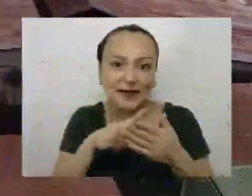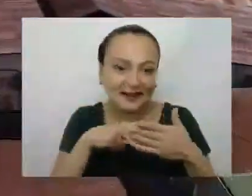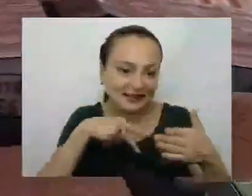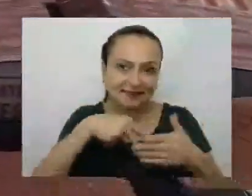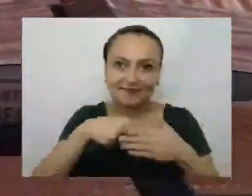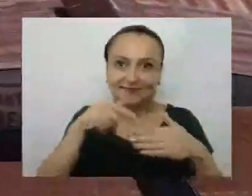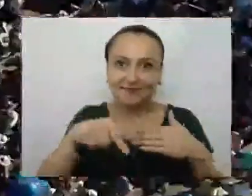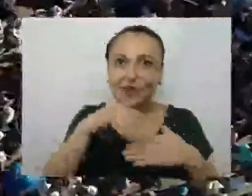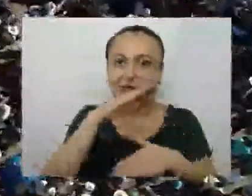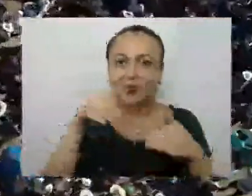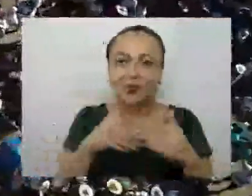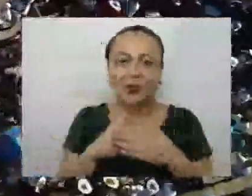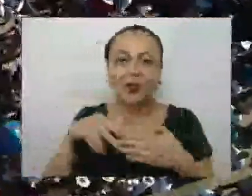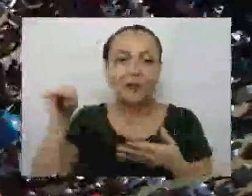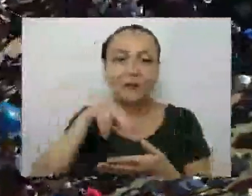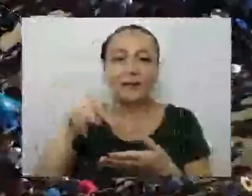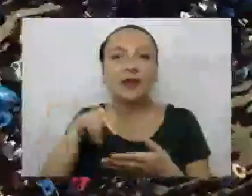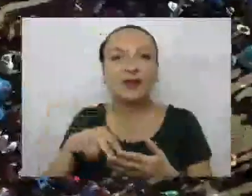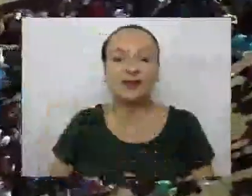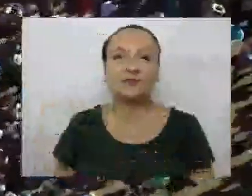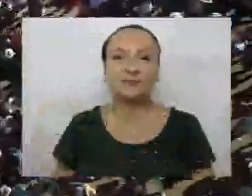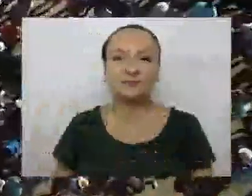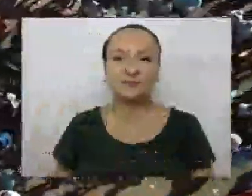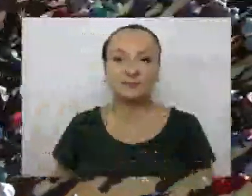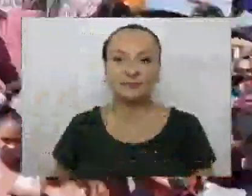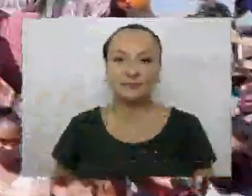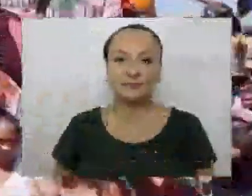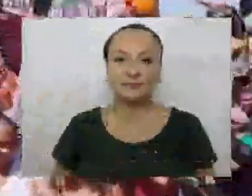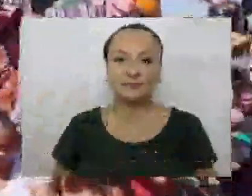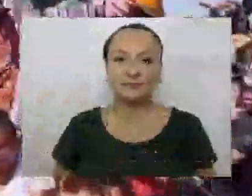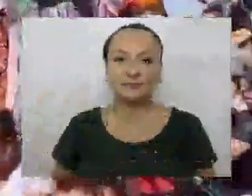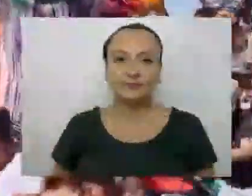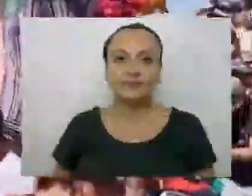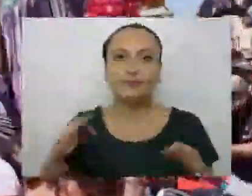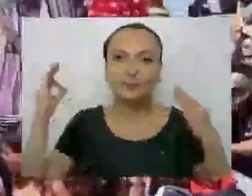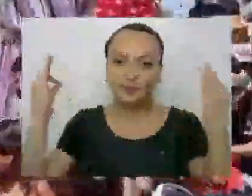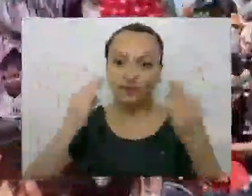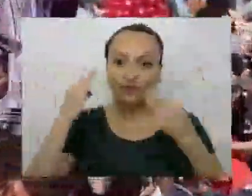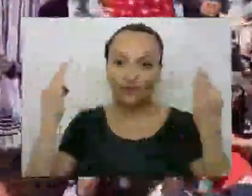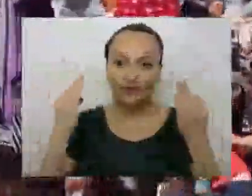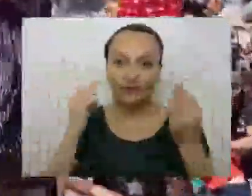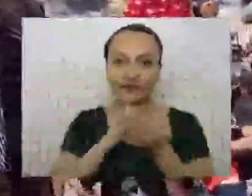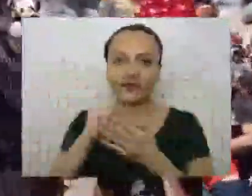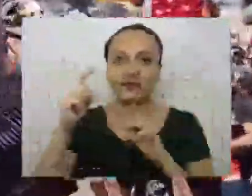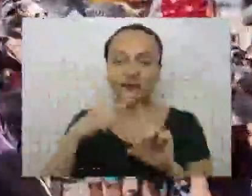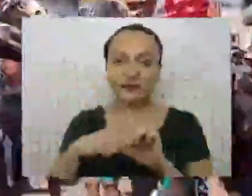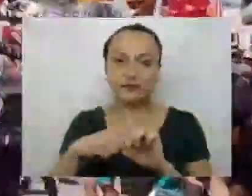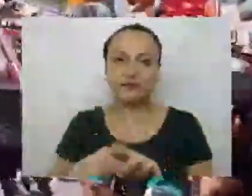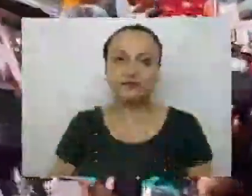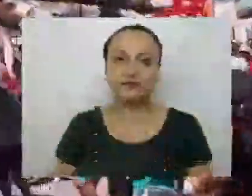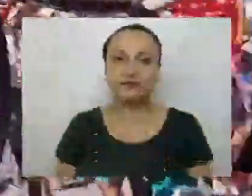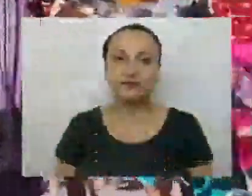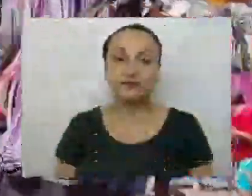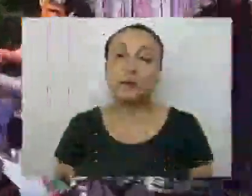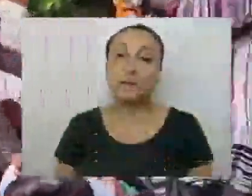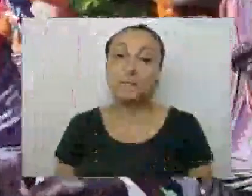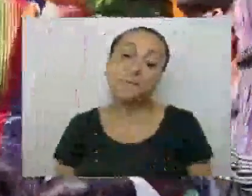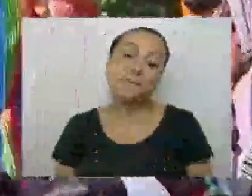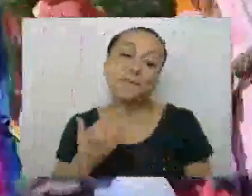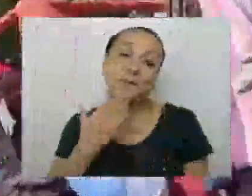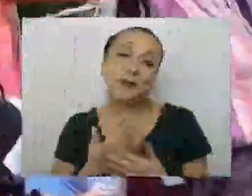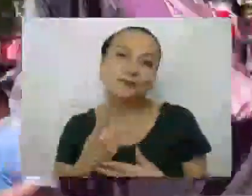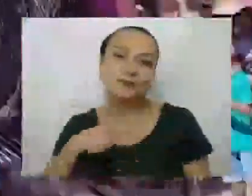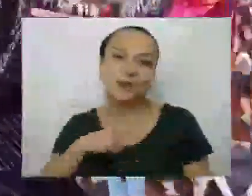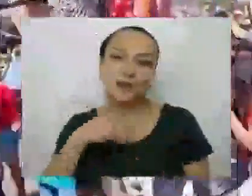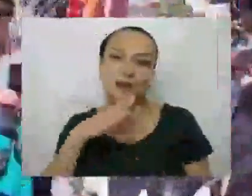y todo el mundo se pone a bailar, inclusive en media calle, y es un fiestón de los santacruceños y visitantes. Bueno, pues precisamente hablamos con